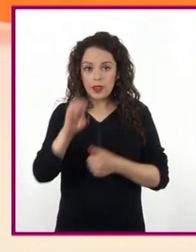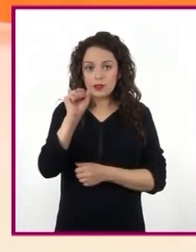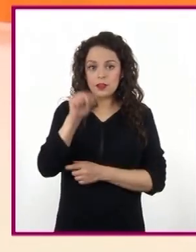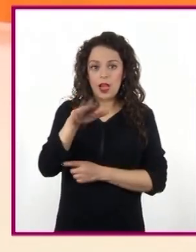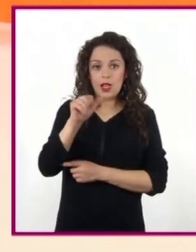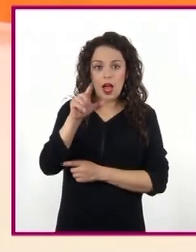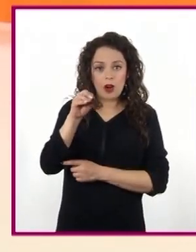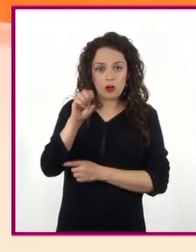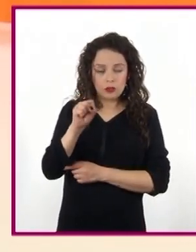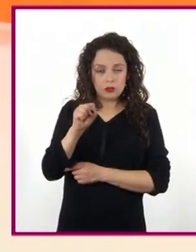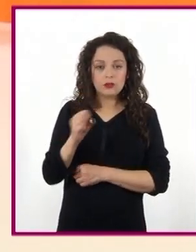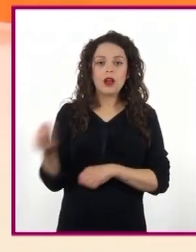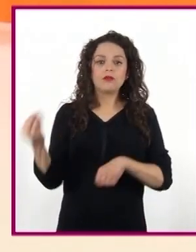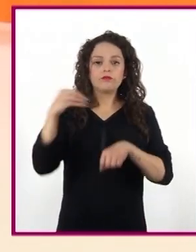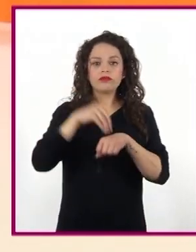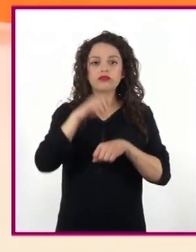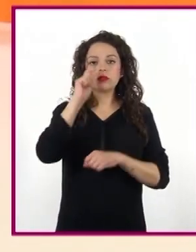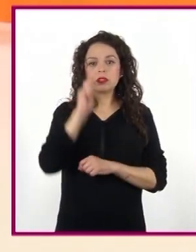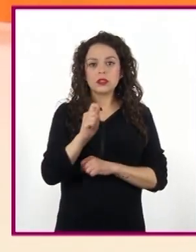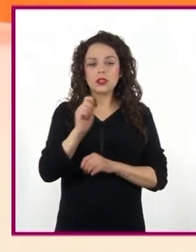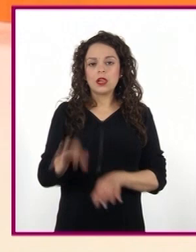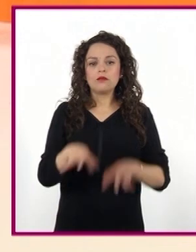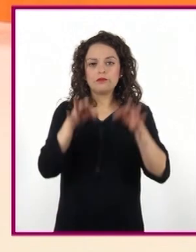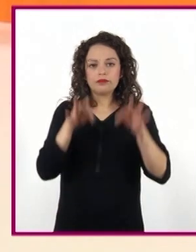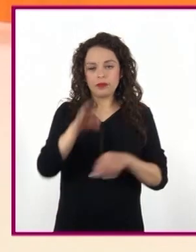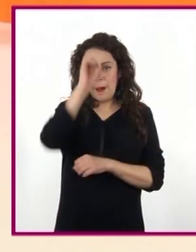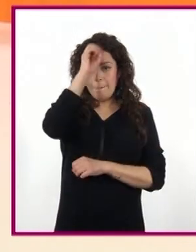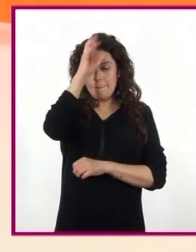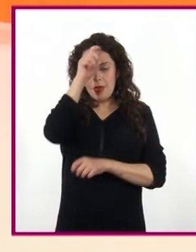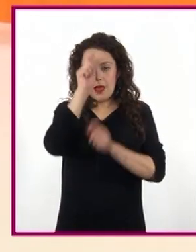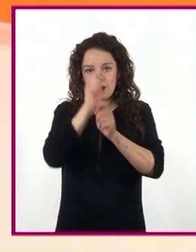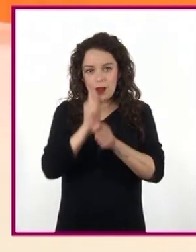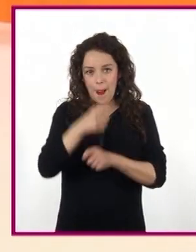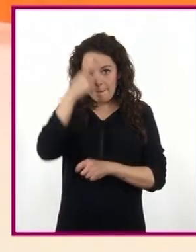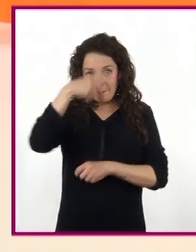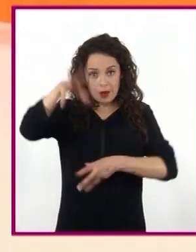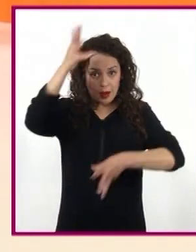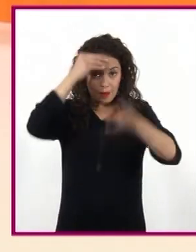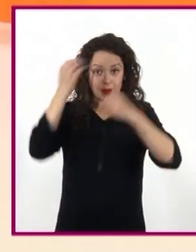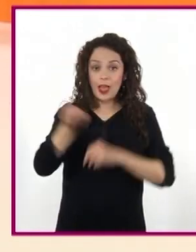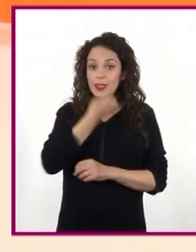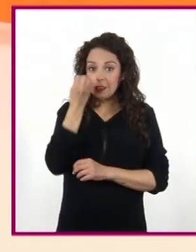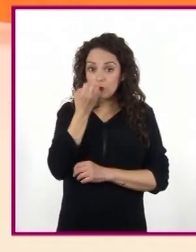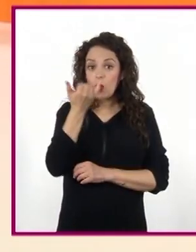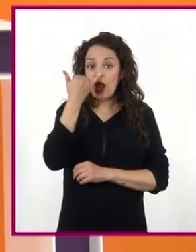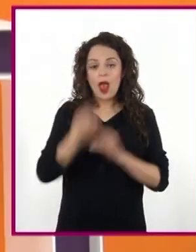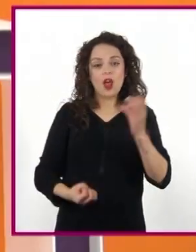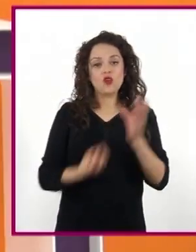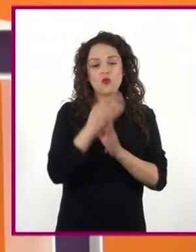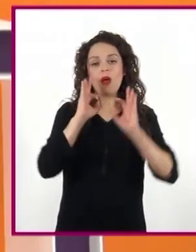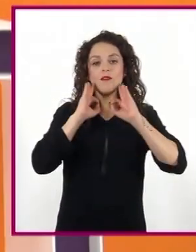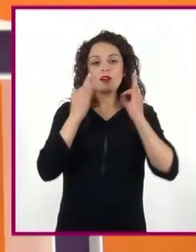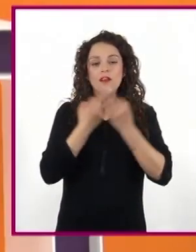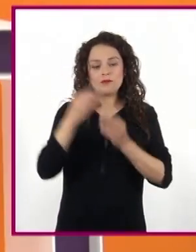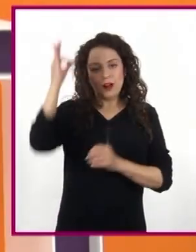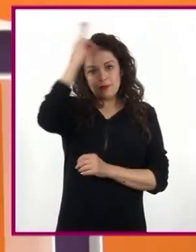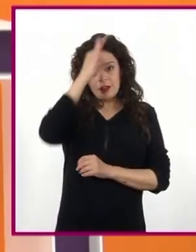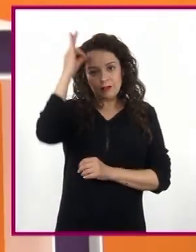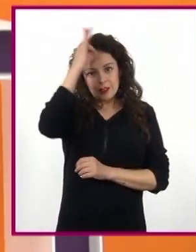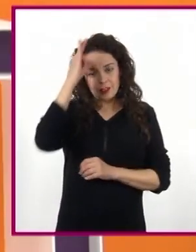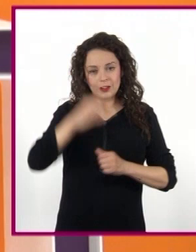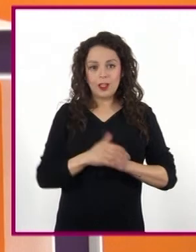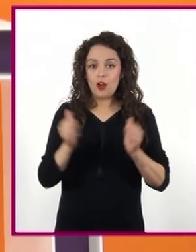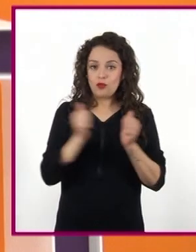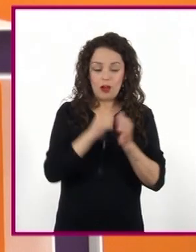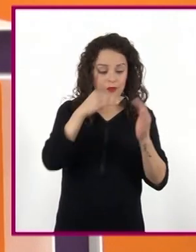la creación del Real Seminario de Minas y la renovación metódica y filosófica. Para consolidar